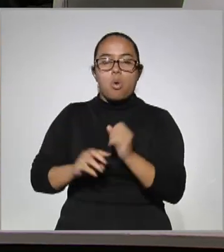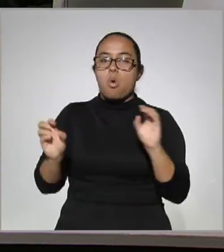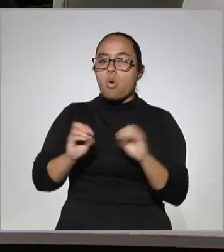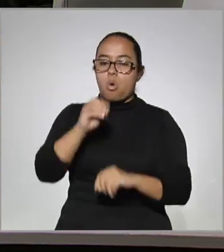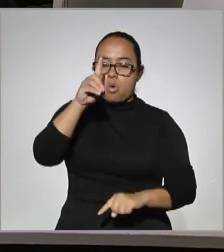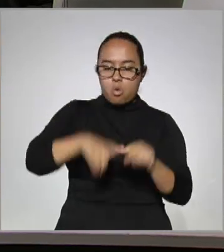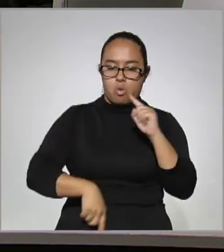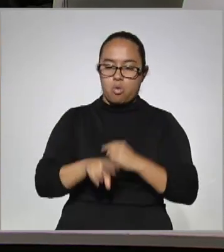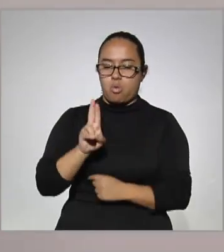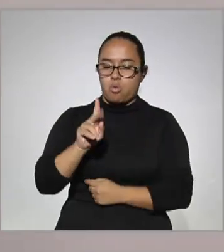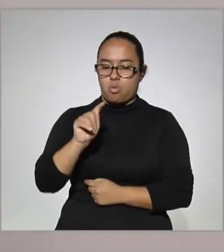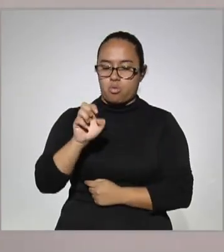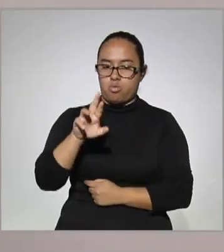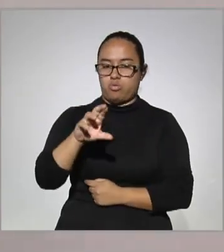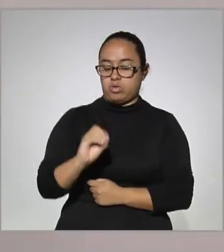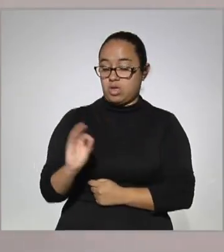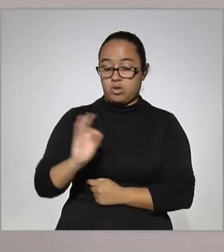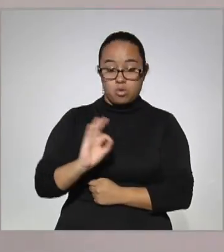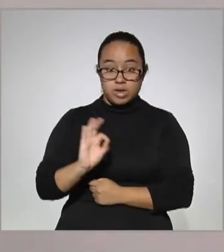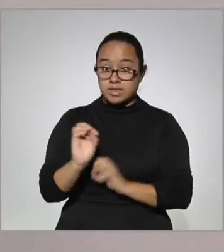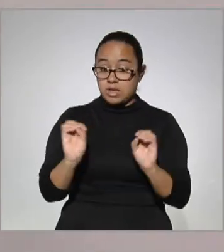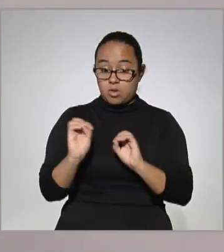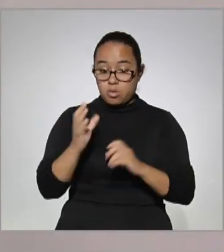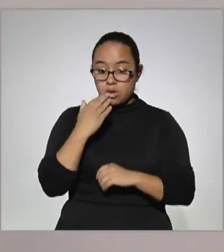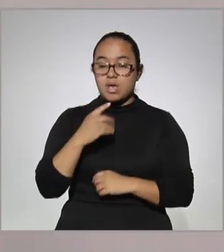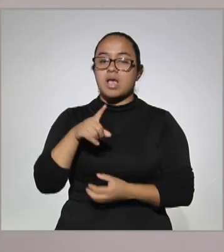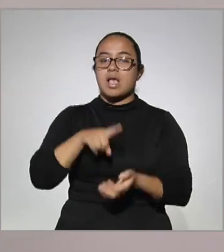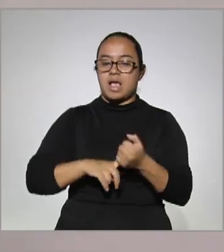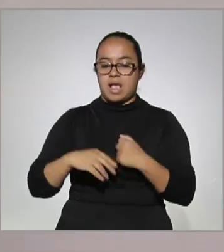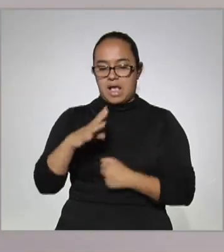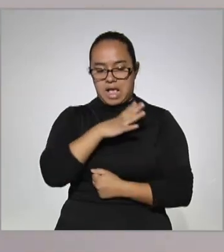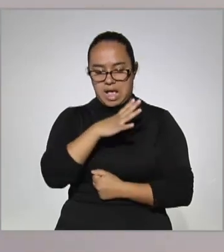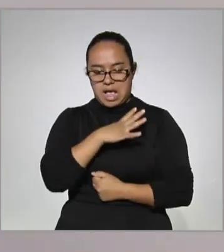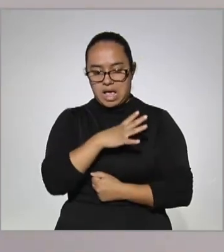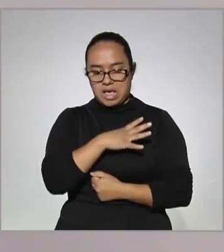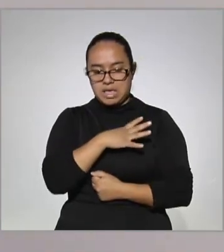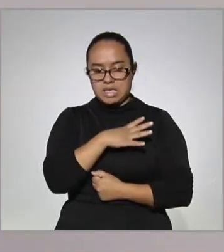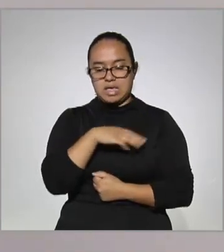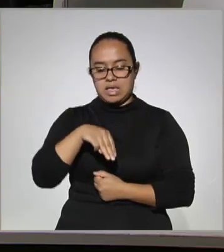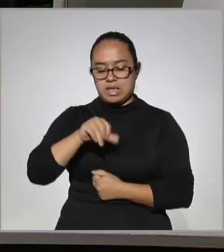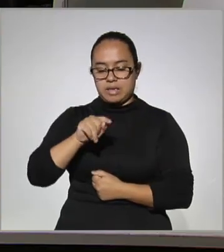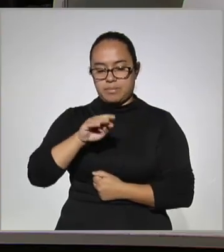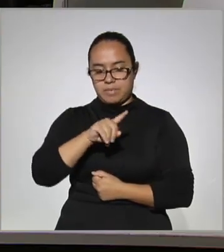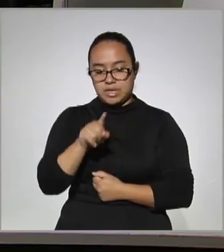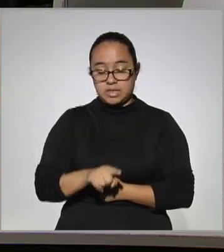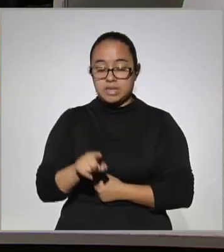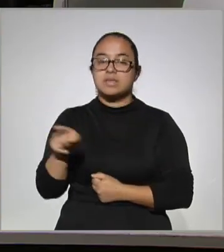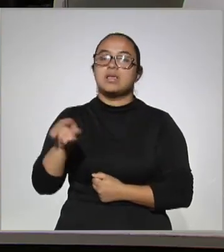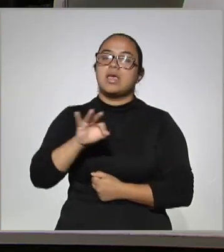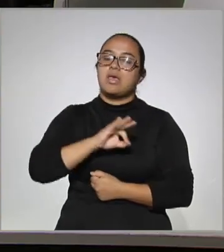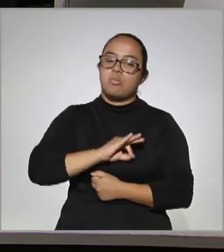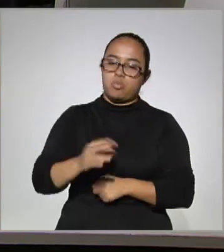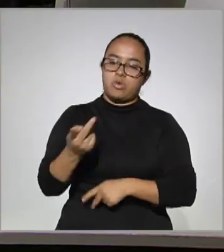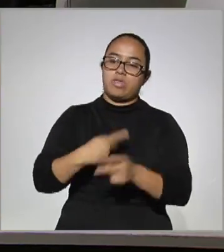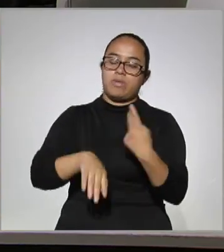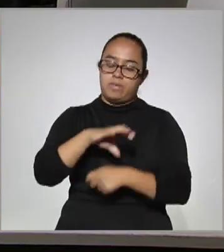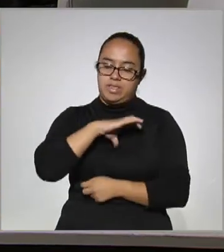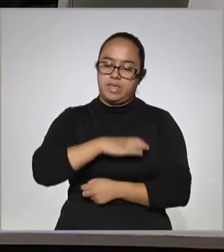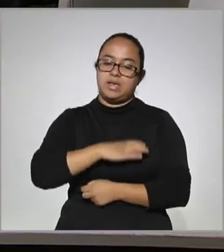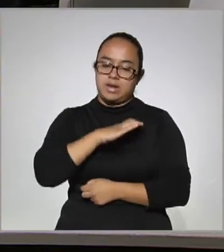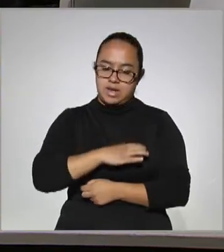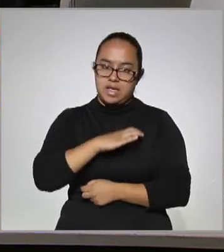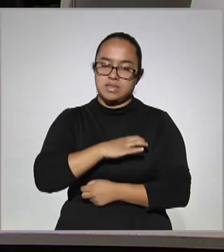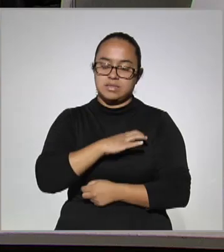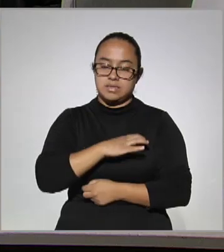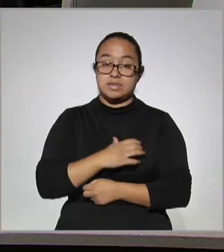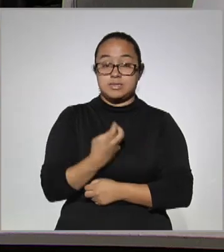bueno, específicamente el útero, puede tener cuello de la matriz y por lo tanto es susceptible a tener cáncer del cuello de la matriz. Esto me